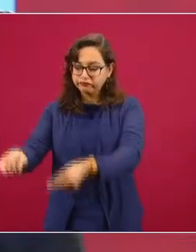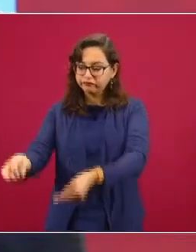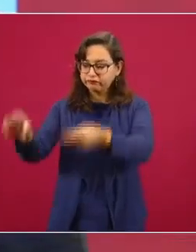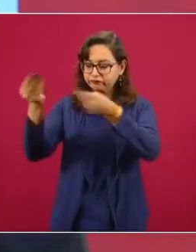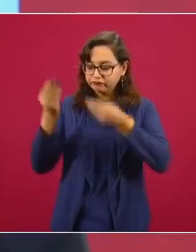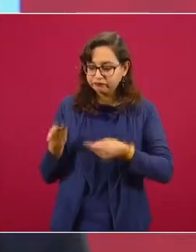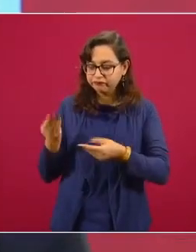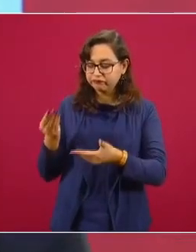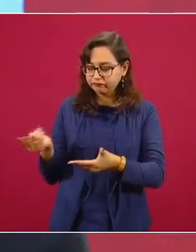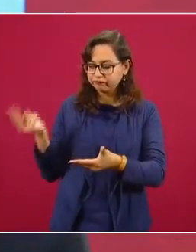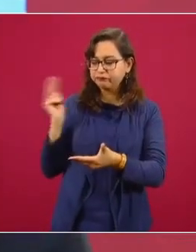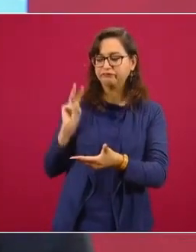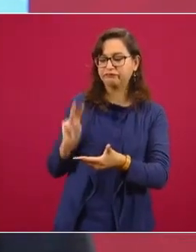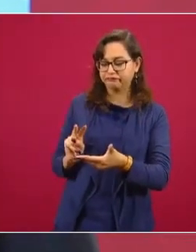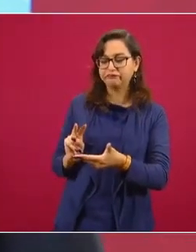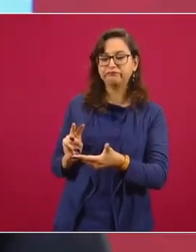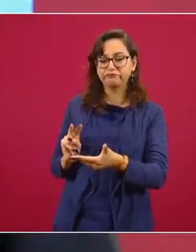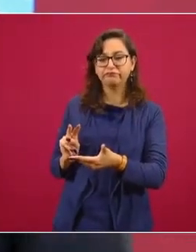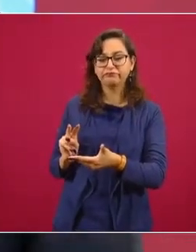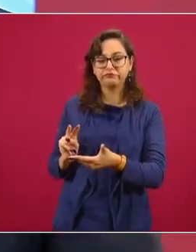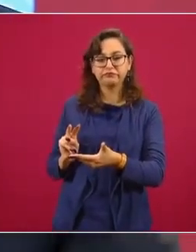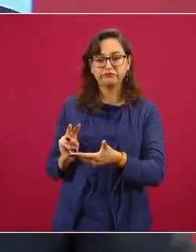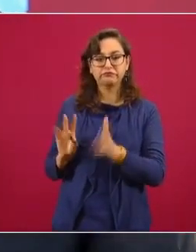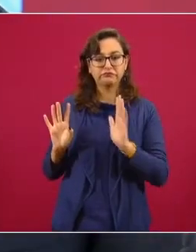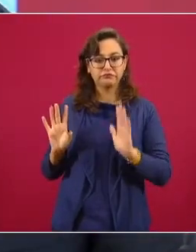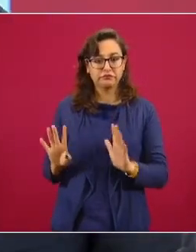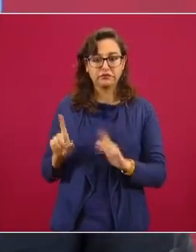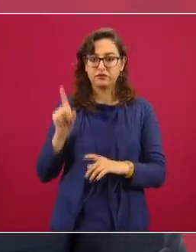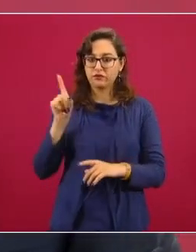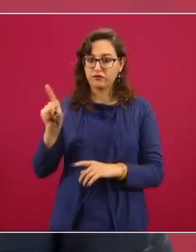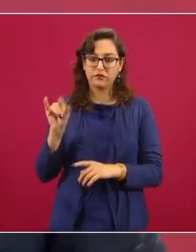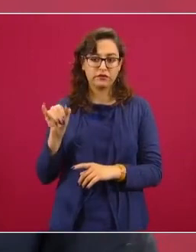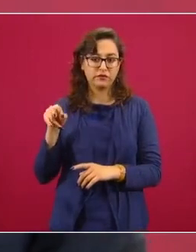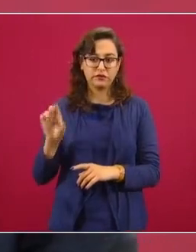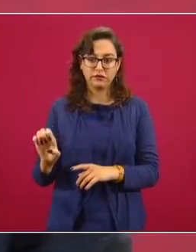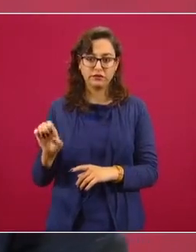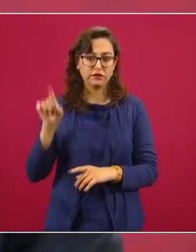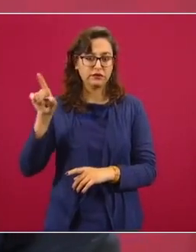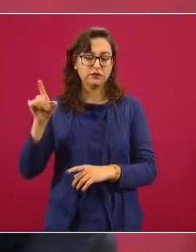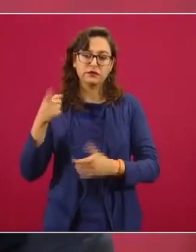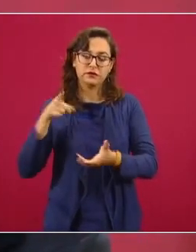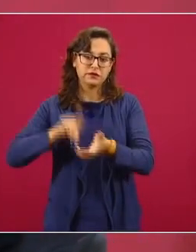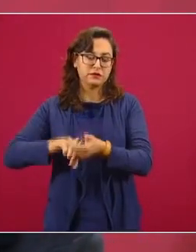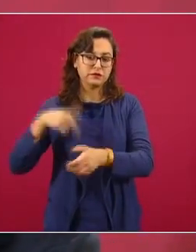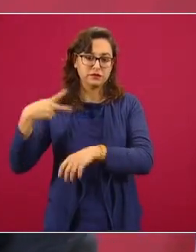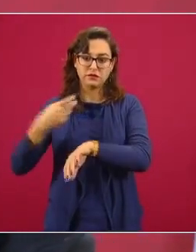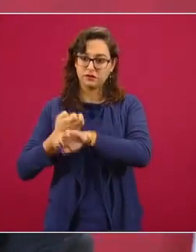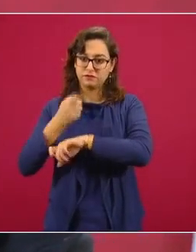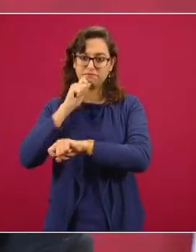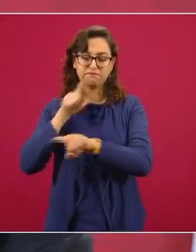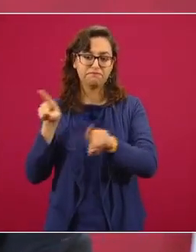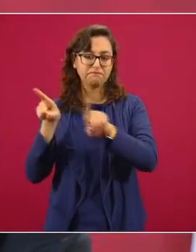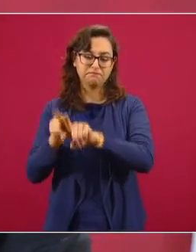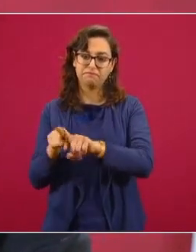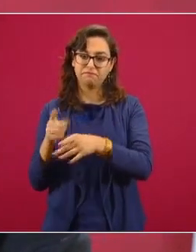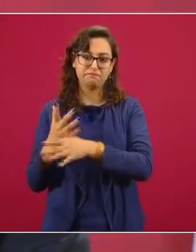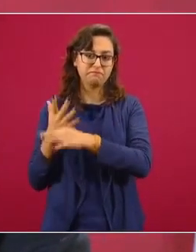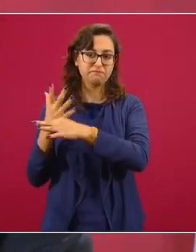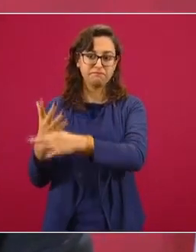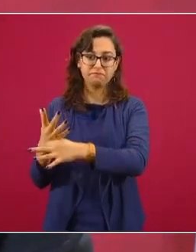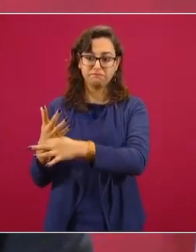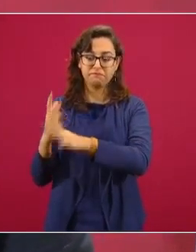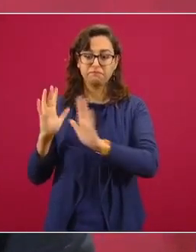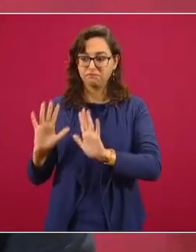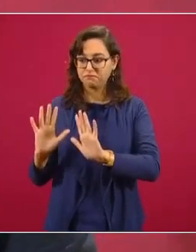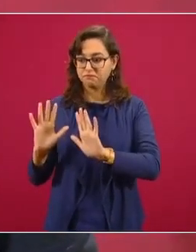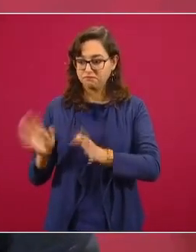a través de lo que dicen los órganos electorales y por los